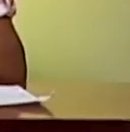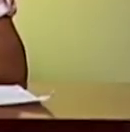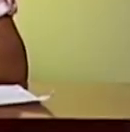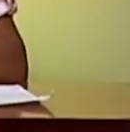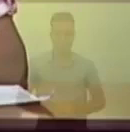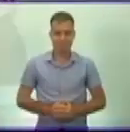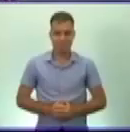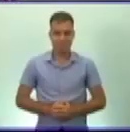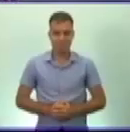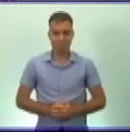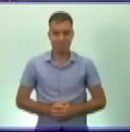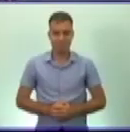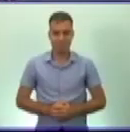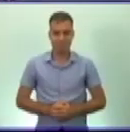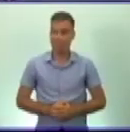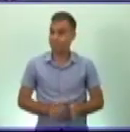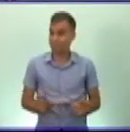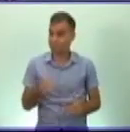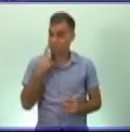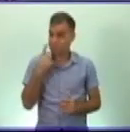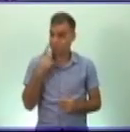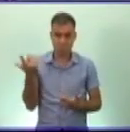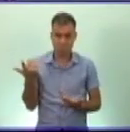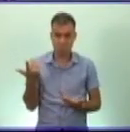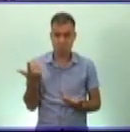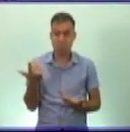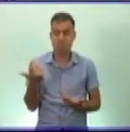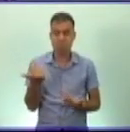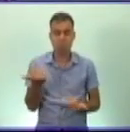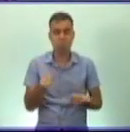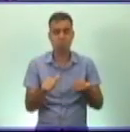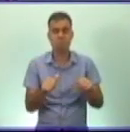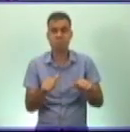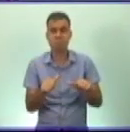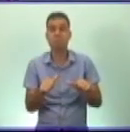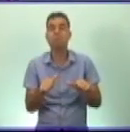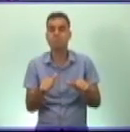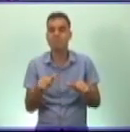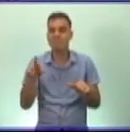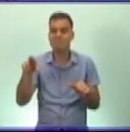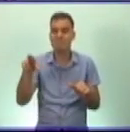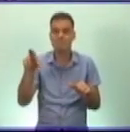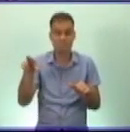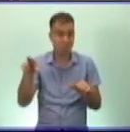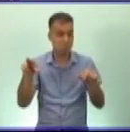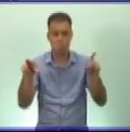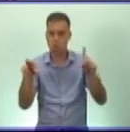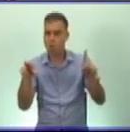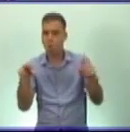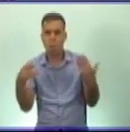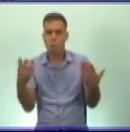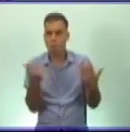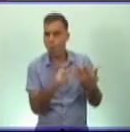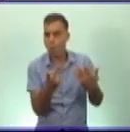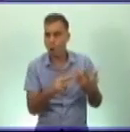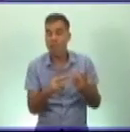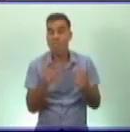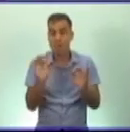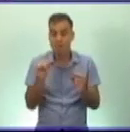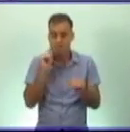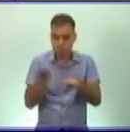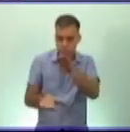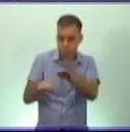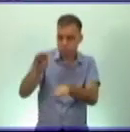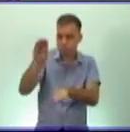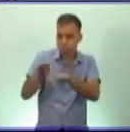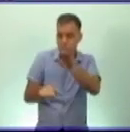Entonces, hemos visto cuando una reacción es de redox. Tiene que existir pérdida y ganancia de